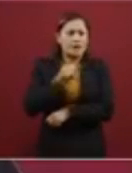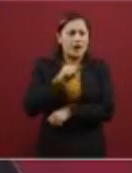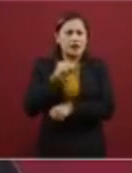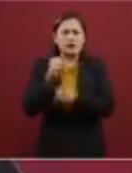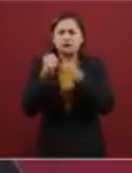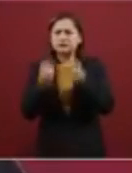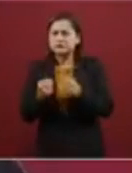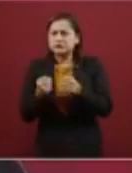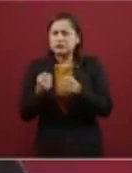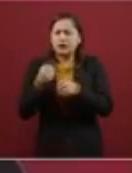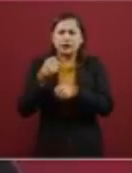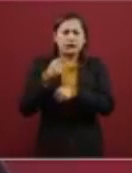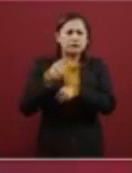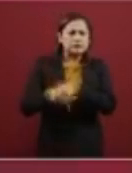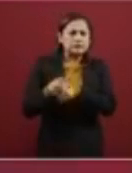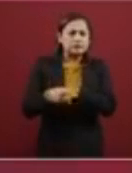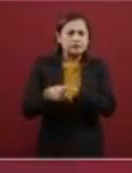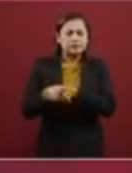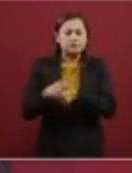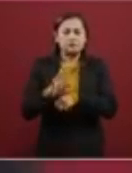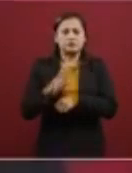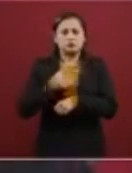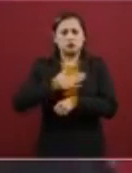Yo desde que tomé posición,